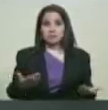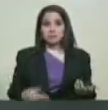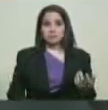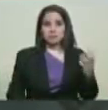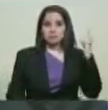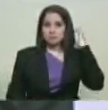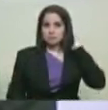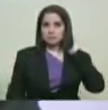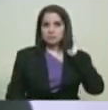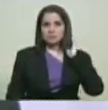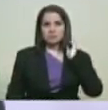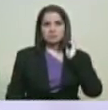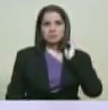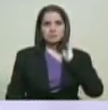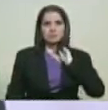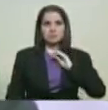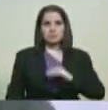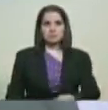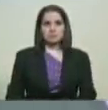Con el pulgar derecho